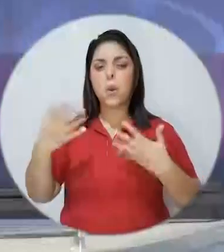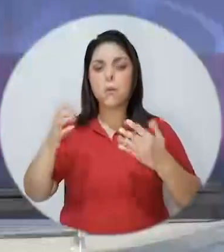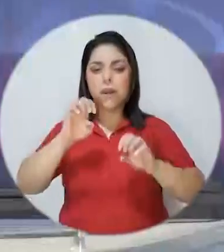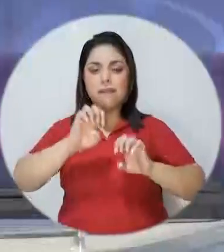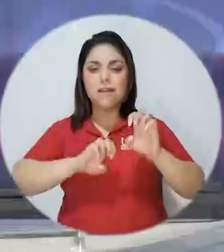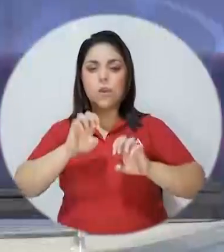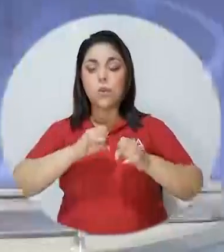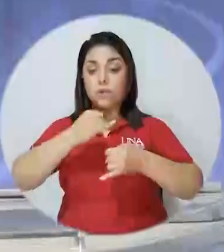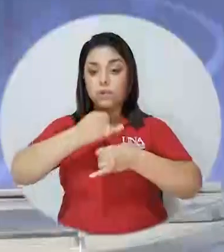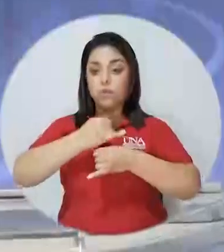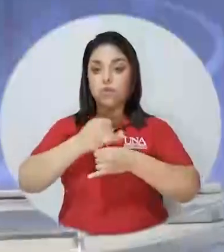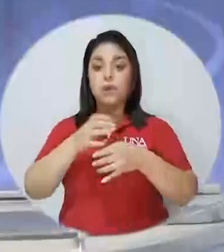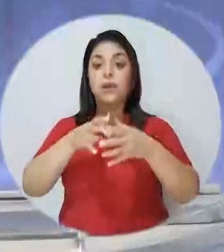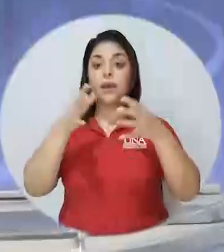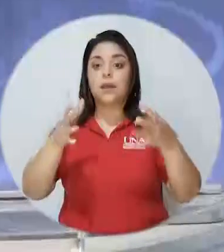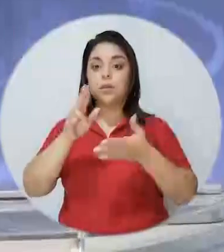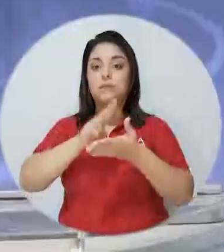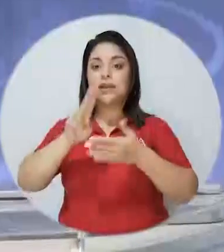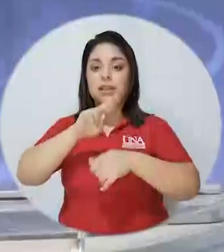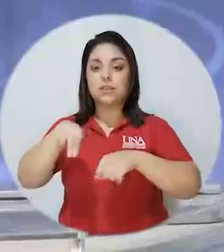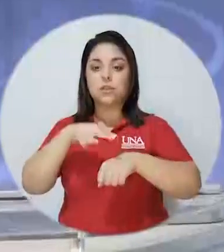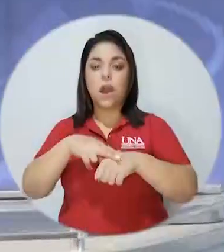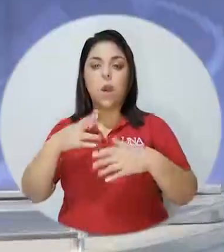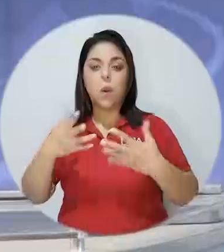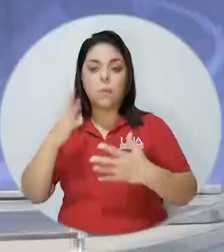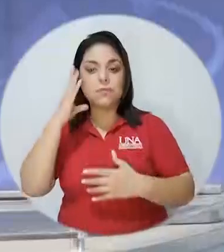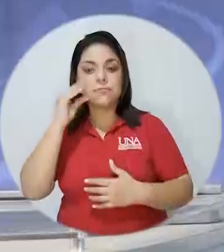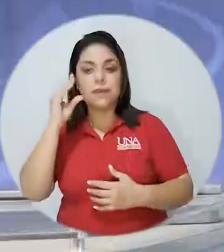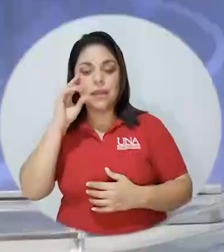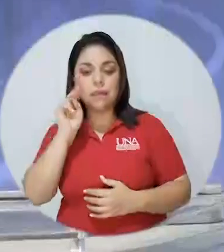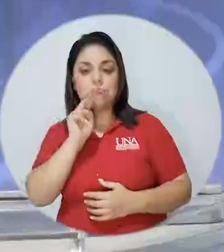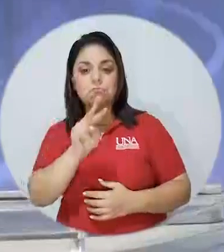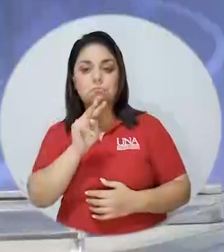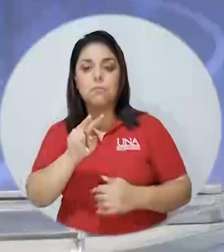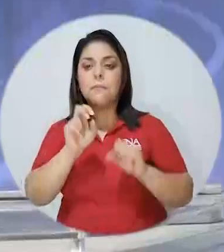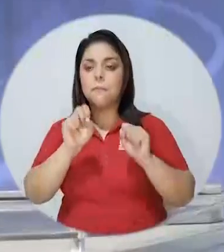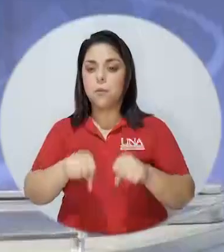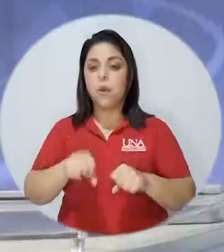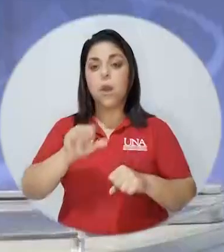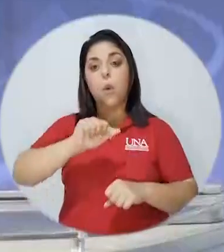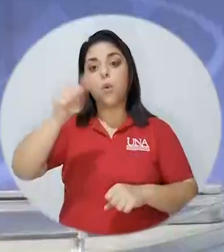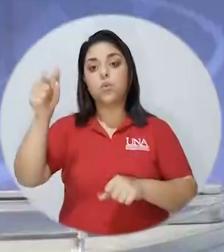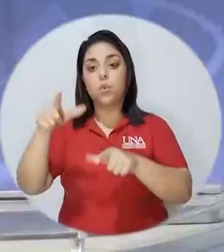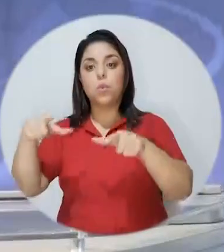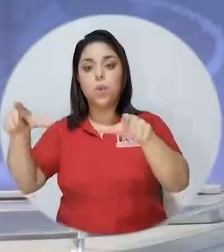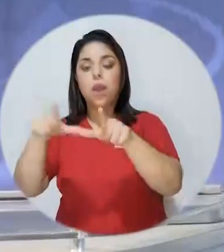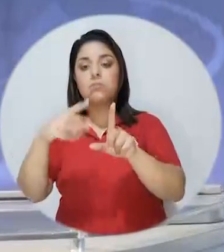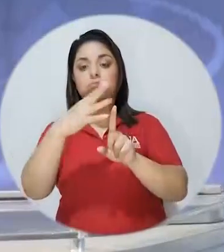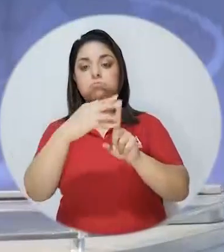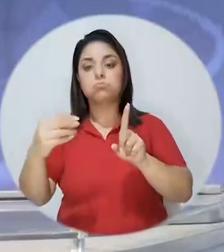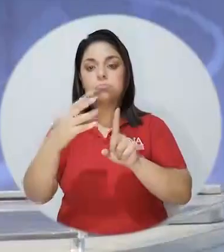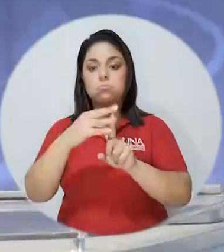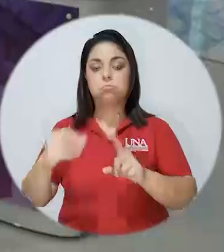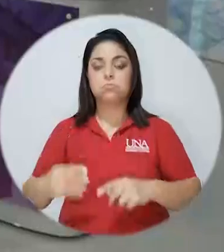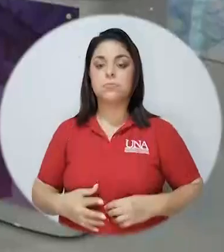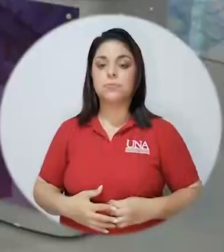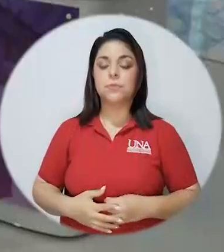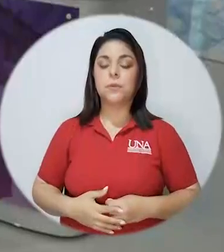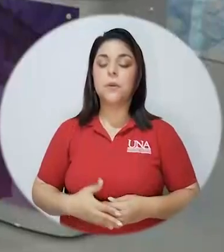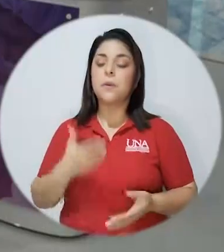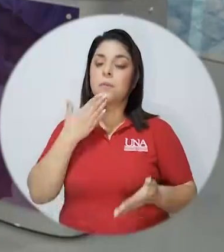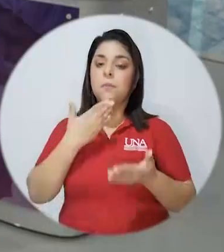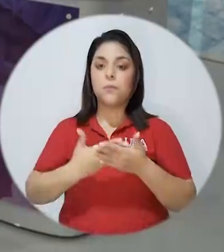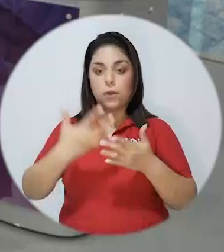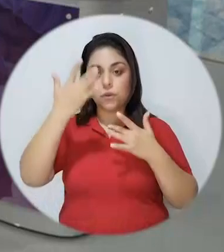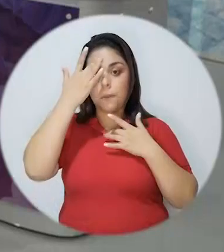una institución tan grande como la Universidad Nacional en este sentido, que puede verse reflejada en muchos otros lugares? Bueno, la